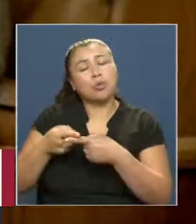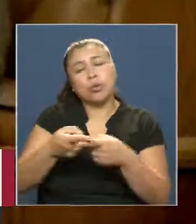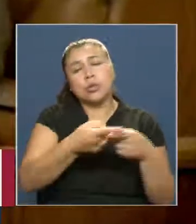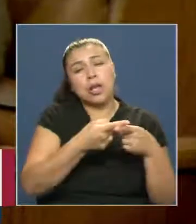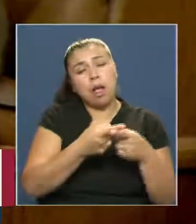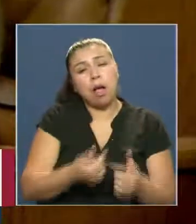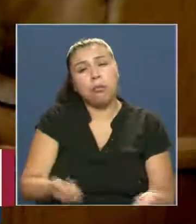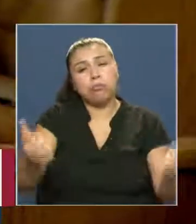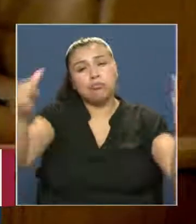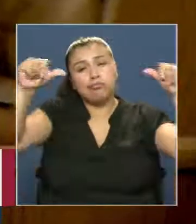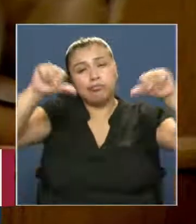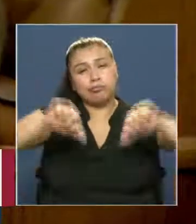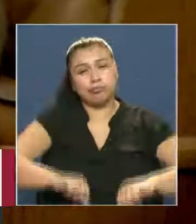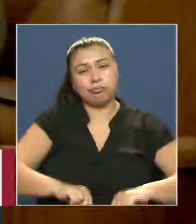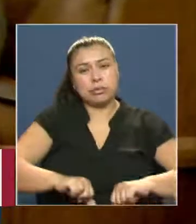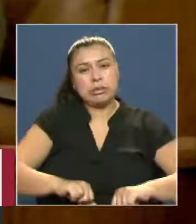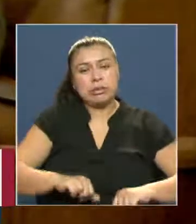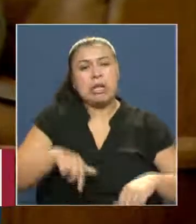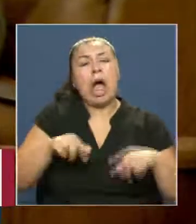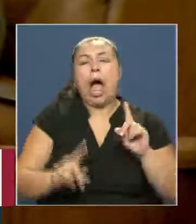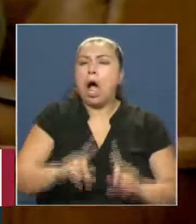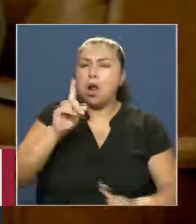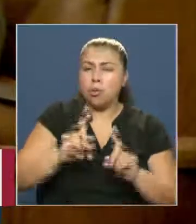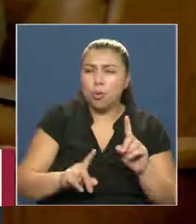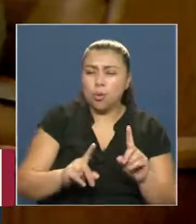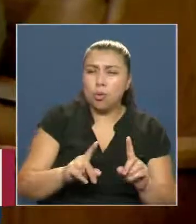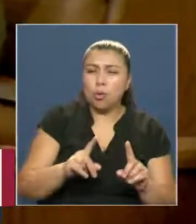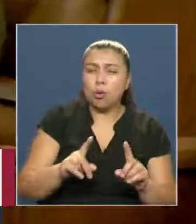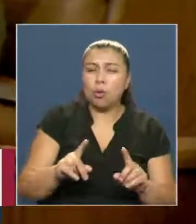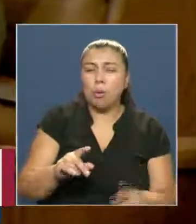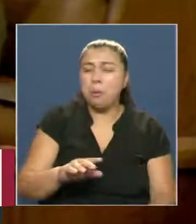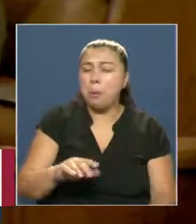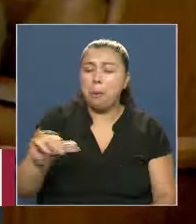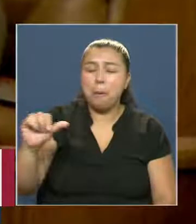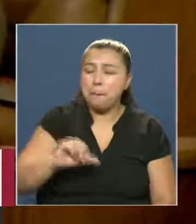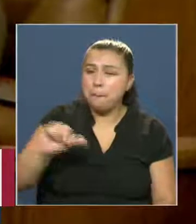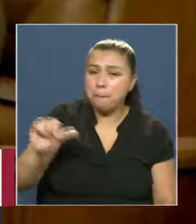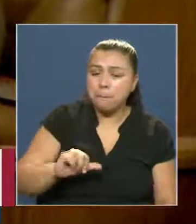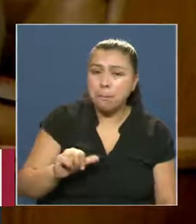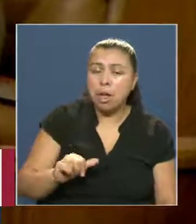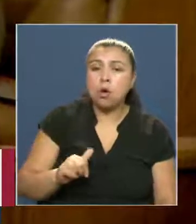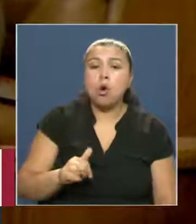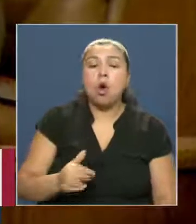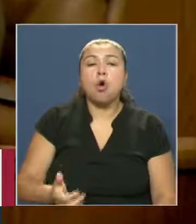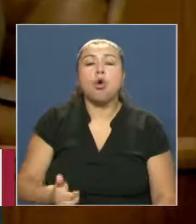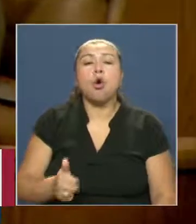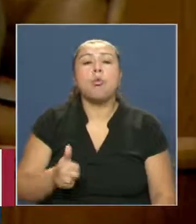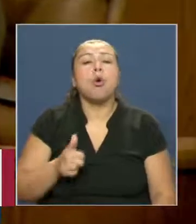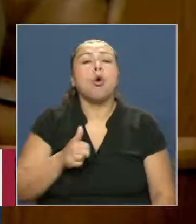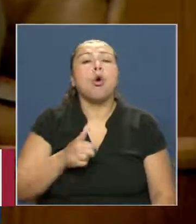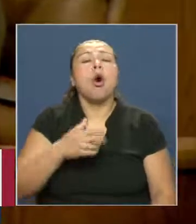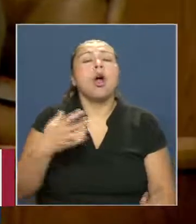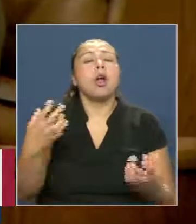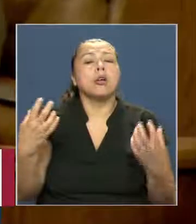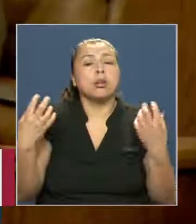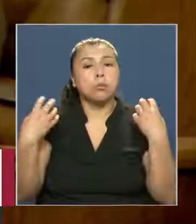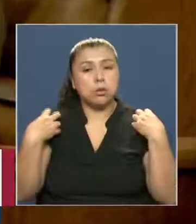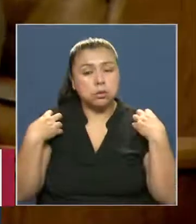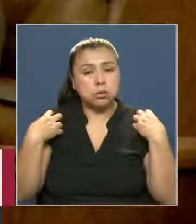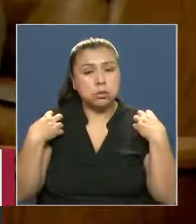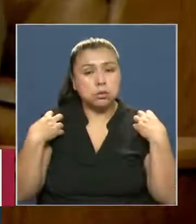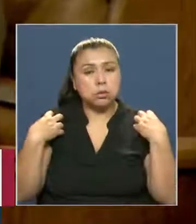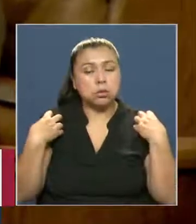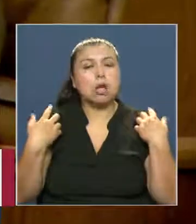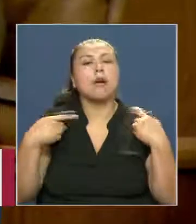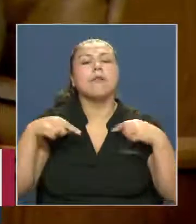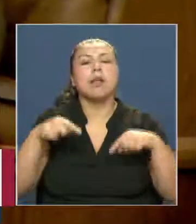Ante esta desfachatez de algunos, es importante que el Estado, como autoridad, ponga límites en favor del bien común. Así,